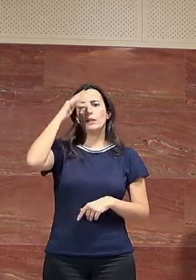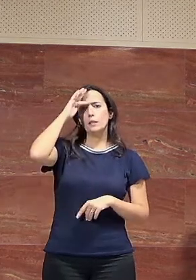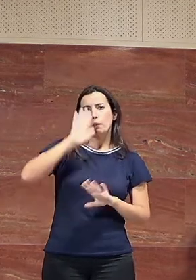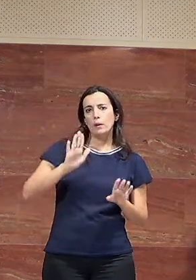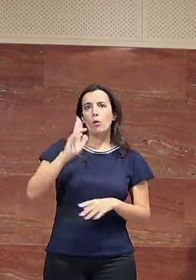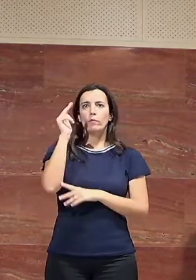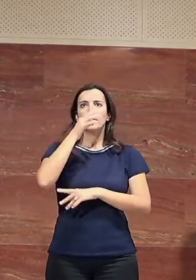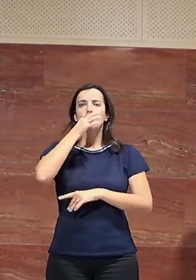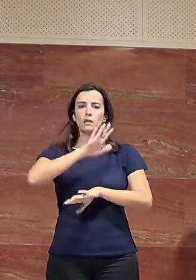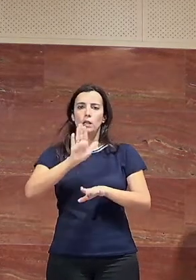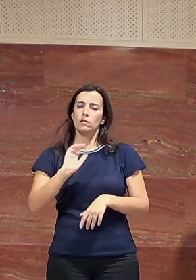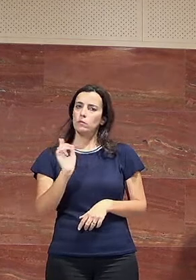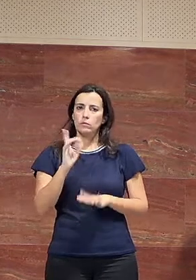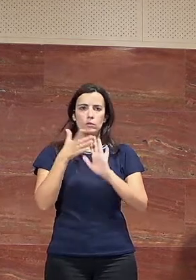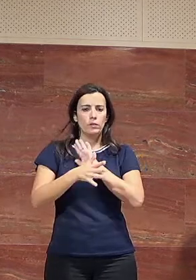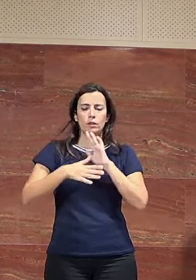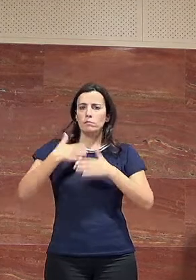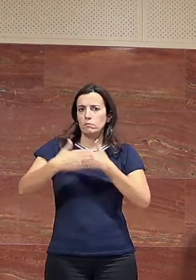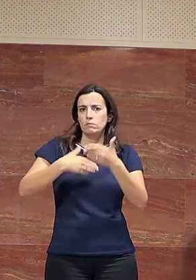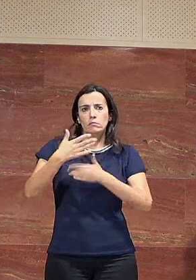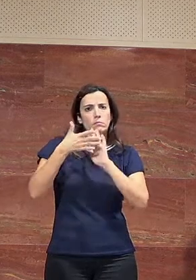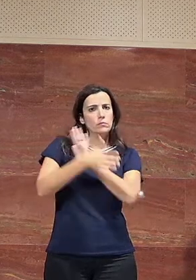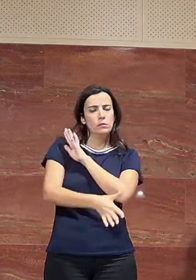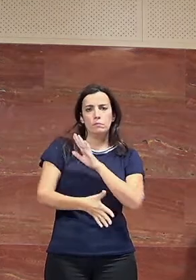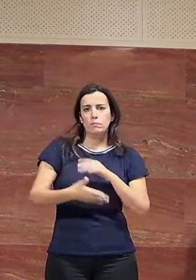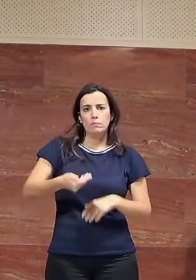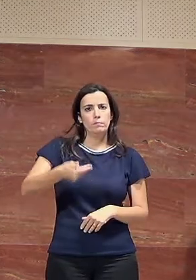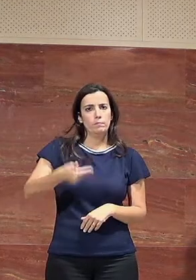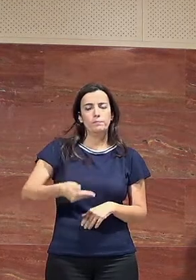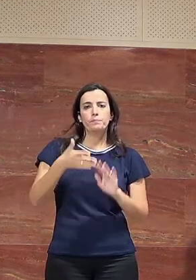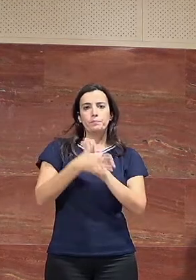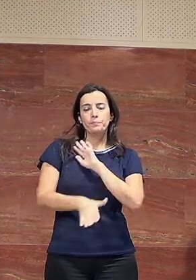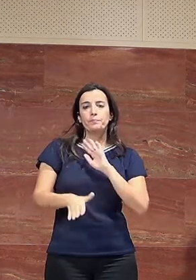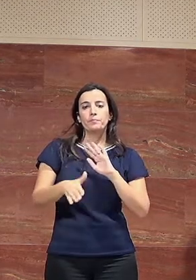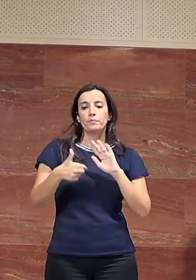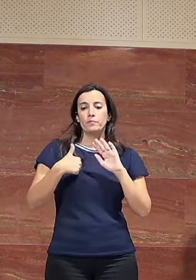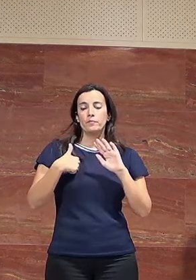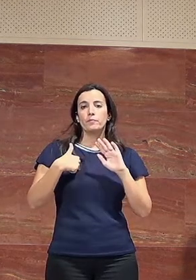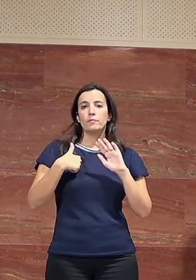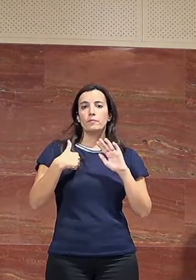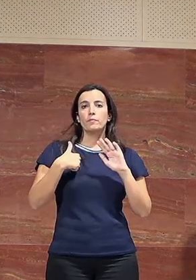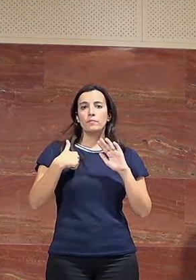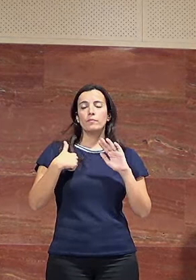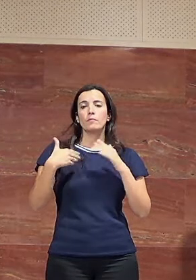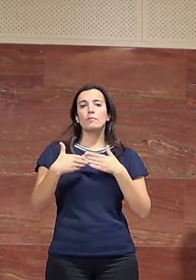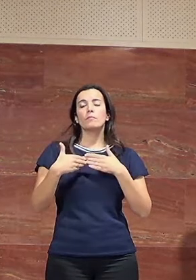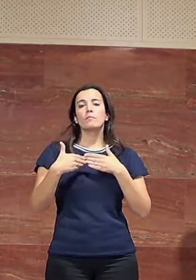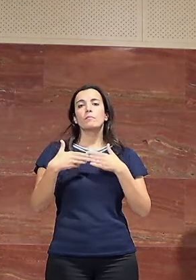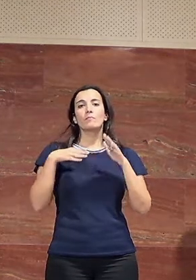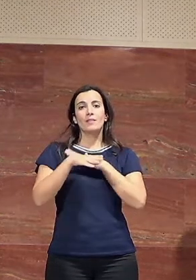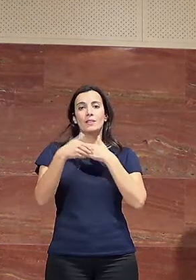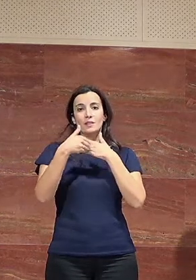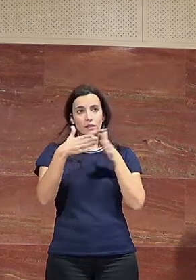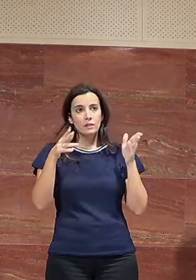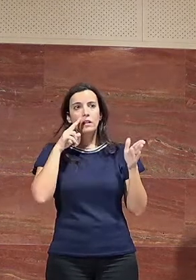la tarde, son un continuo, digamos, vital, donde cada vez que abro la puerta veo a gente, caras que conozco, sé a qué